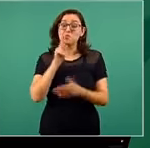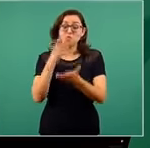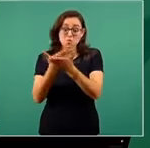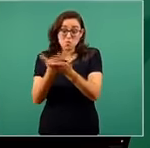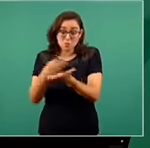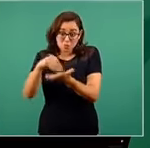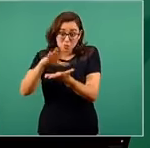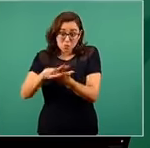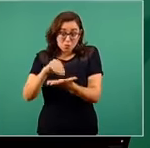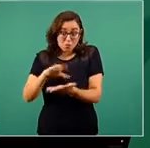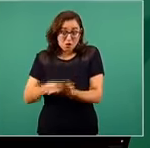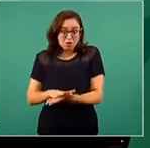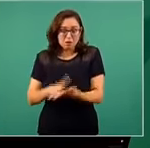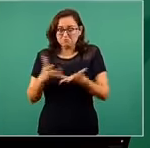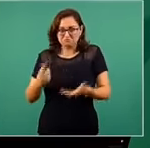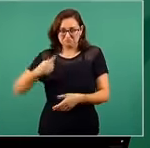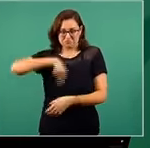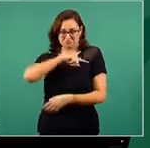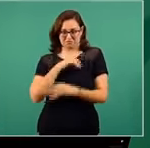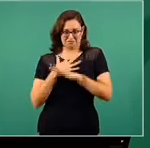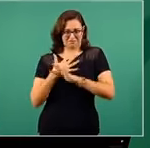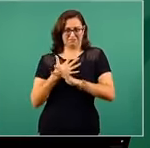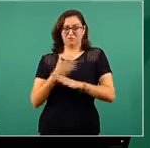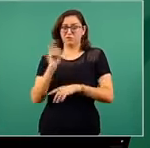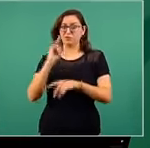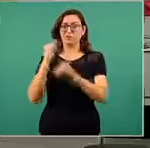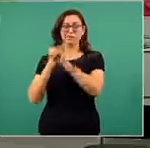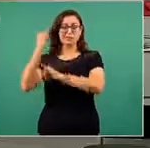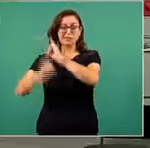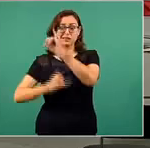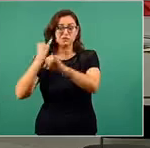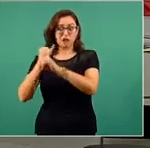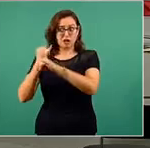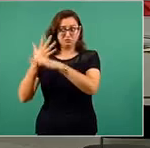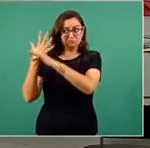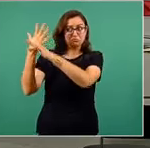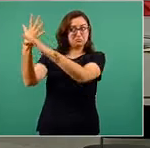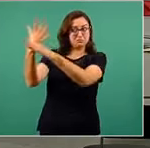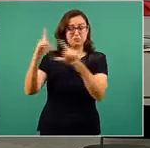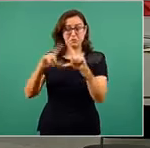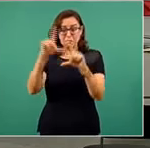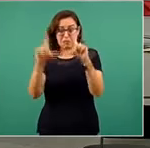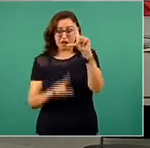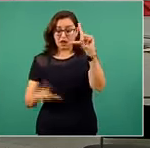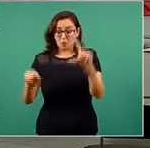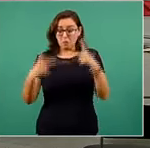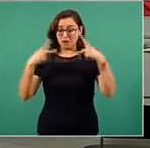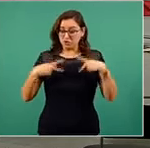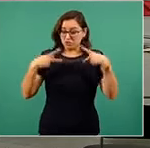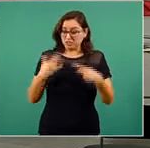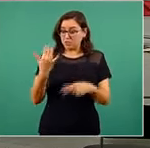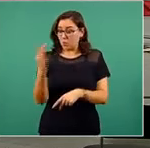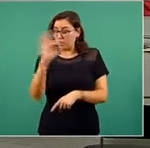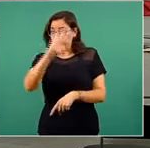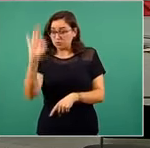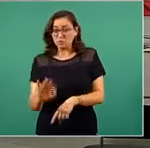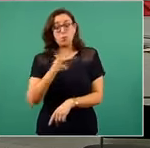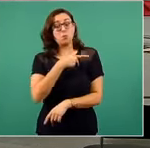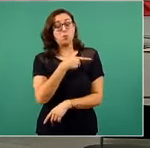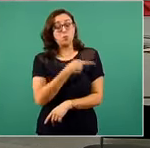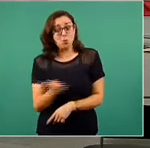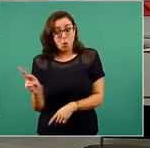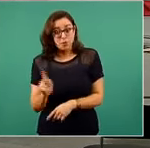nosotros, incluso por los organismos financieros internacionales. Más de la mitad vive en condiciones de pobreza. Y en esos